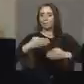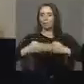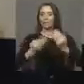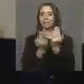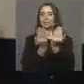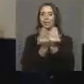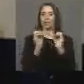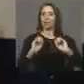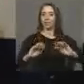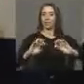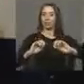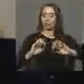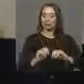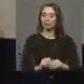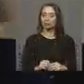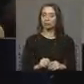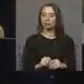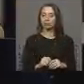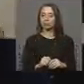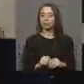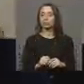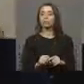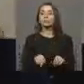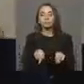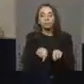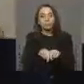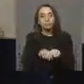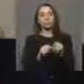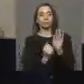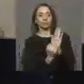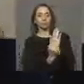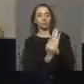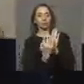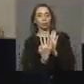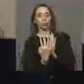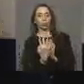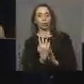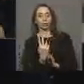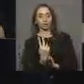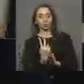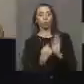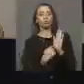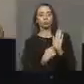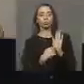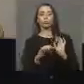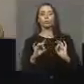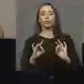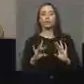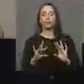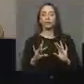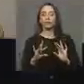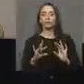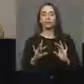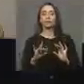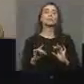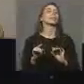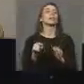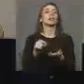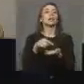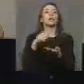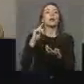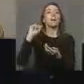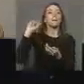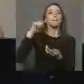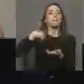educativo. Sin perjuicio de lo anterior, el artículo 42 establece la incorporación de la Estrategia Nacional